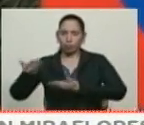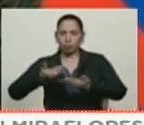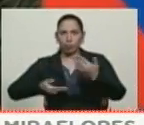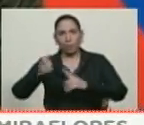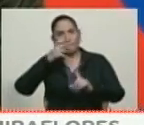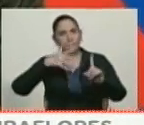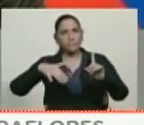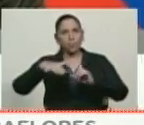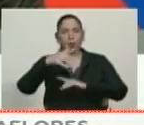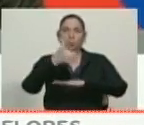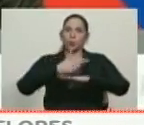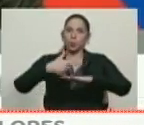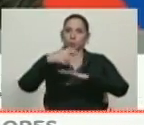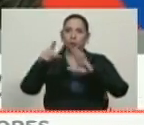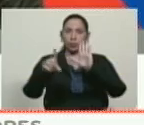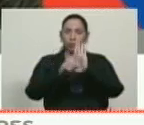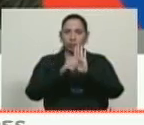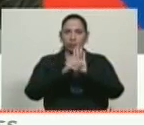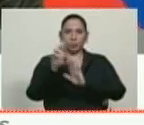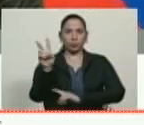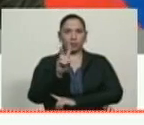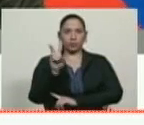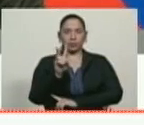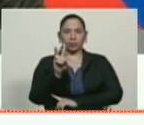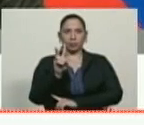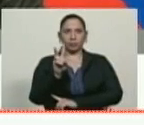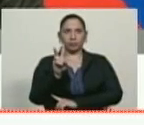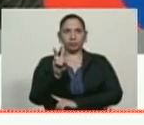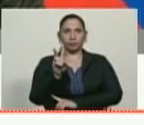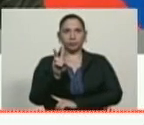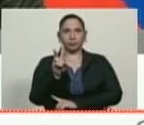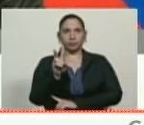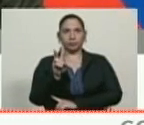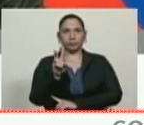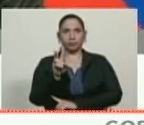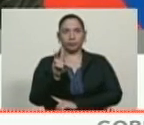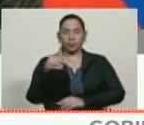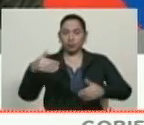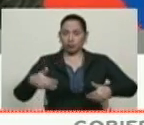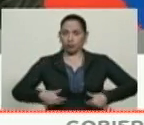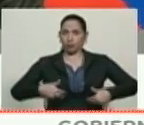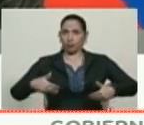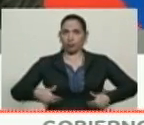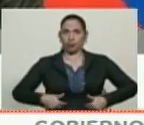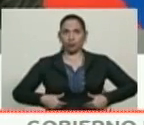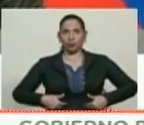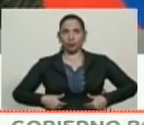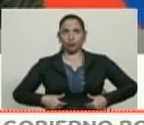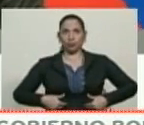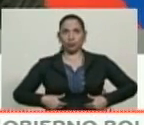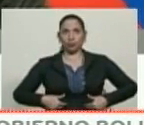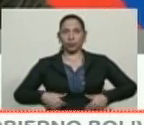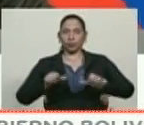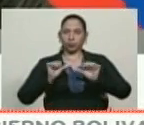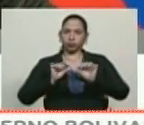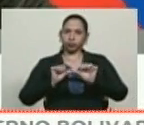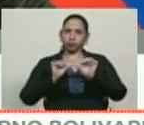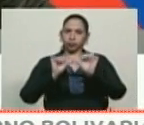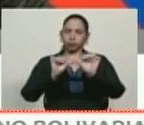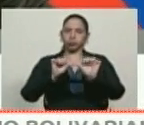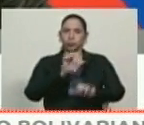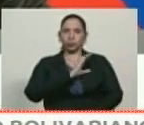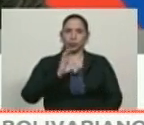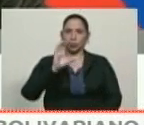pueblo, con el gobierno legítimo de Venezuela en sus esfuerzos para preservar su soberanía